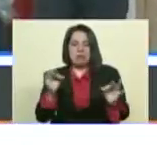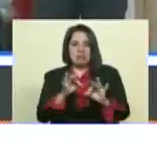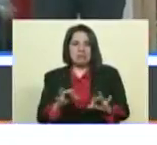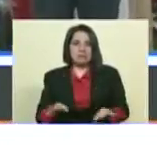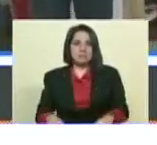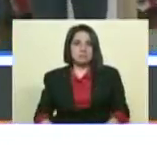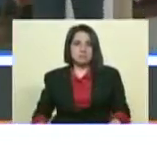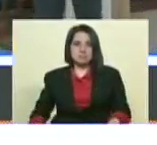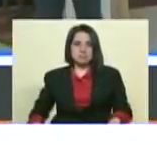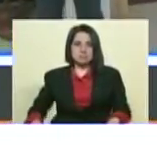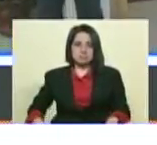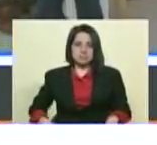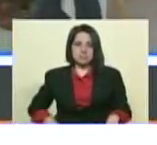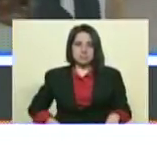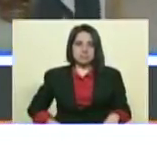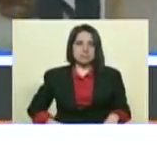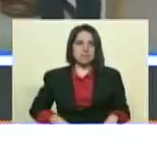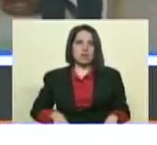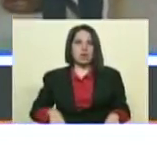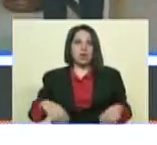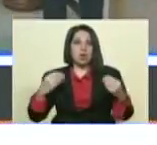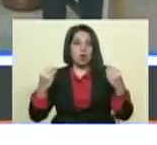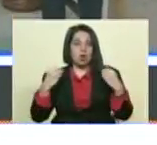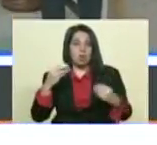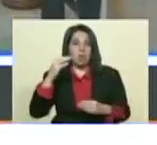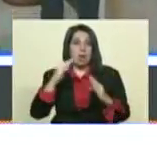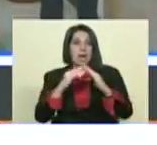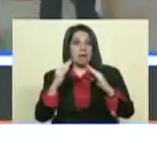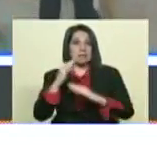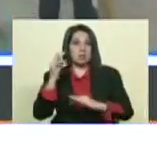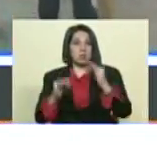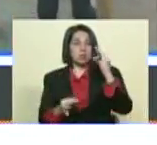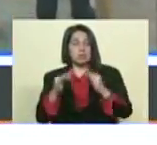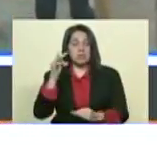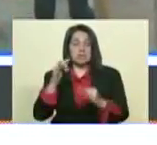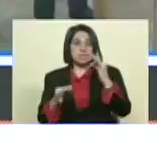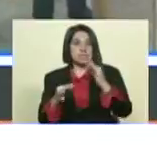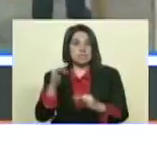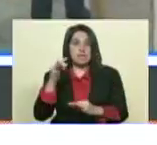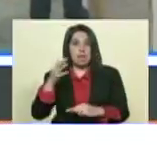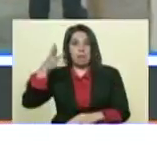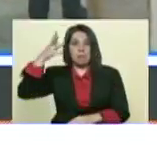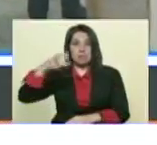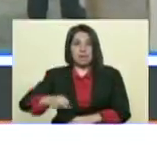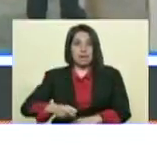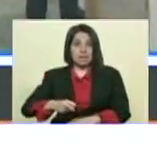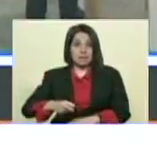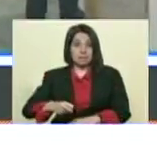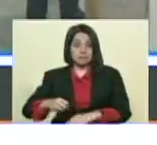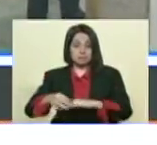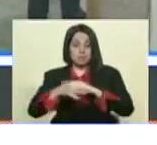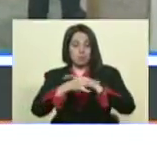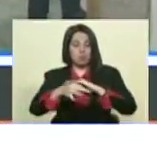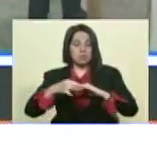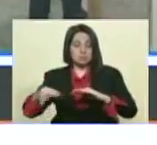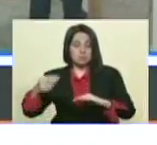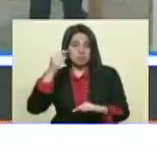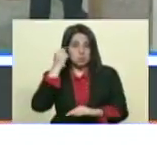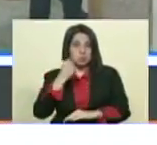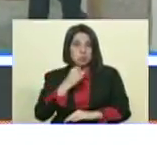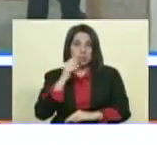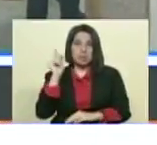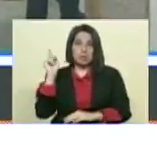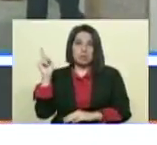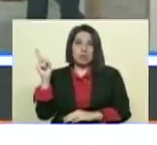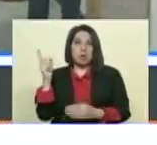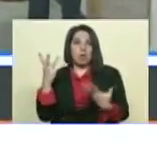para inaugurar la Casa de Justicia de Petare. Casa del Pueblo de Petare del municipio Sucre. Héctor Rodríguez allá se